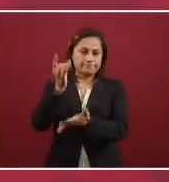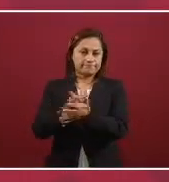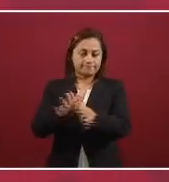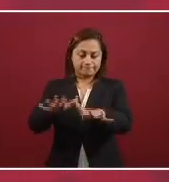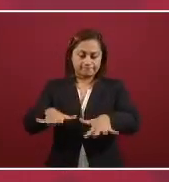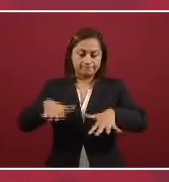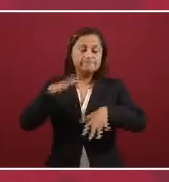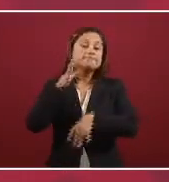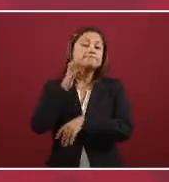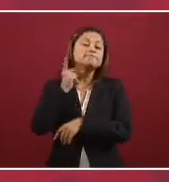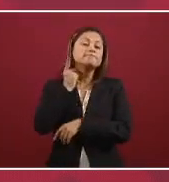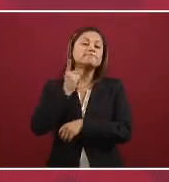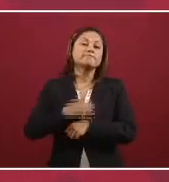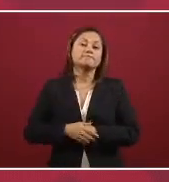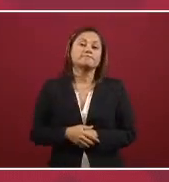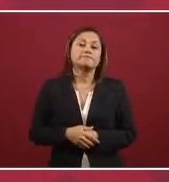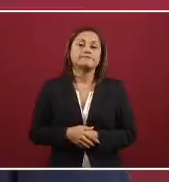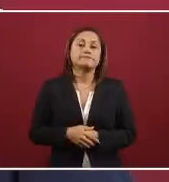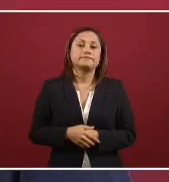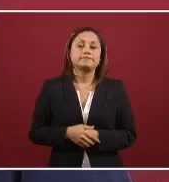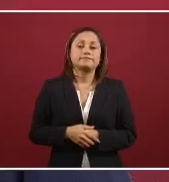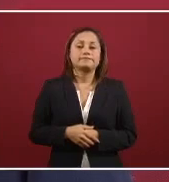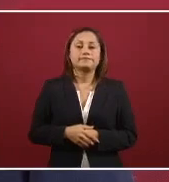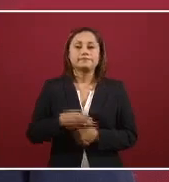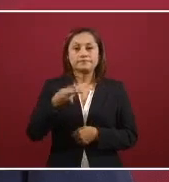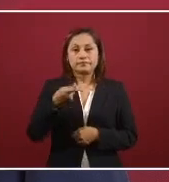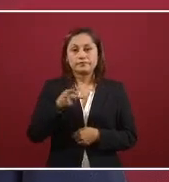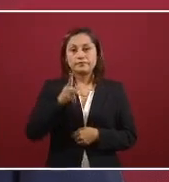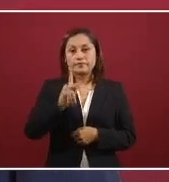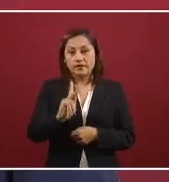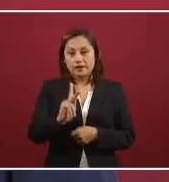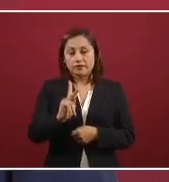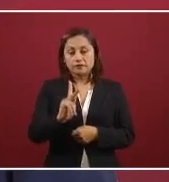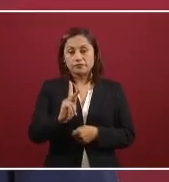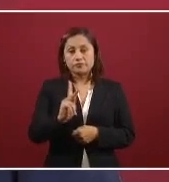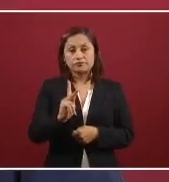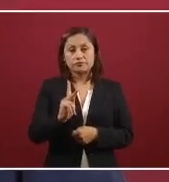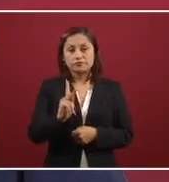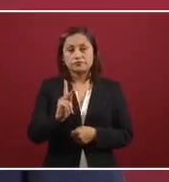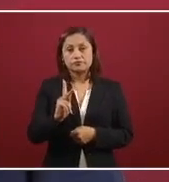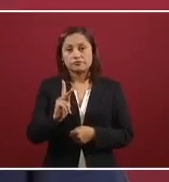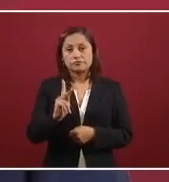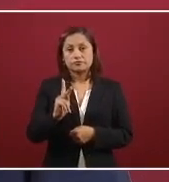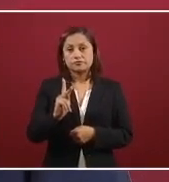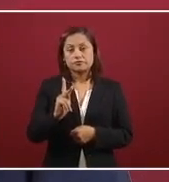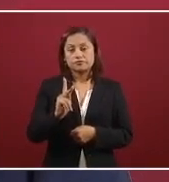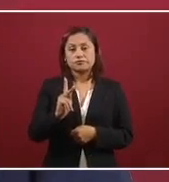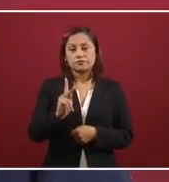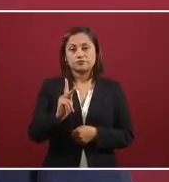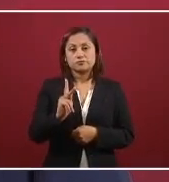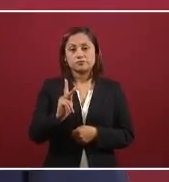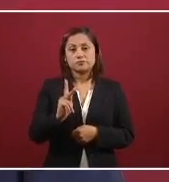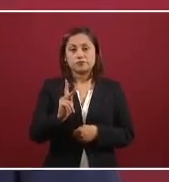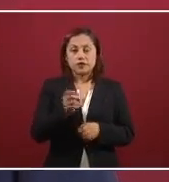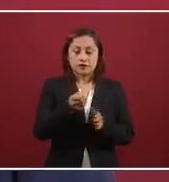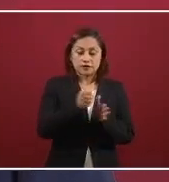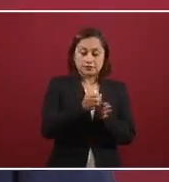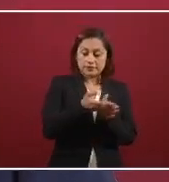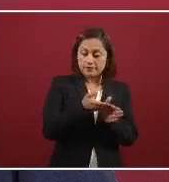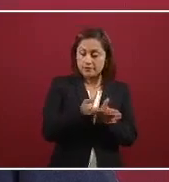Pero se va a hablar de septiembre hasta